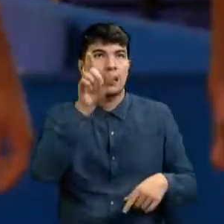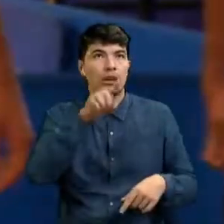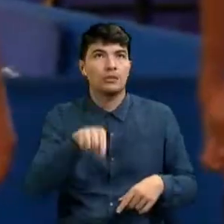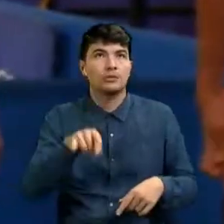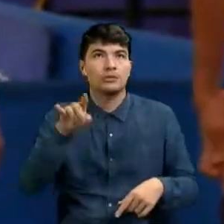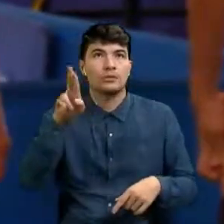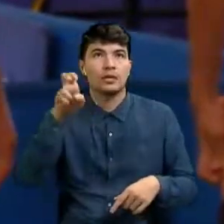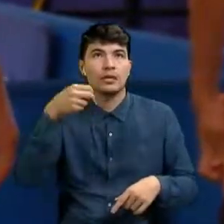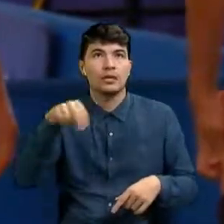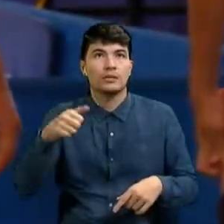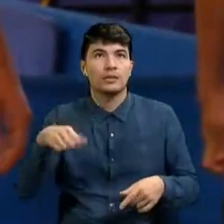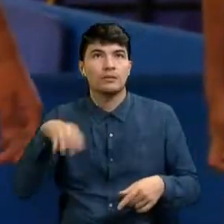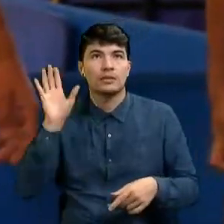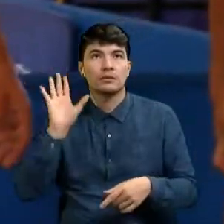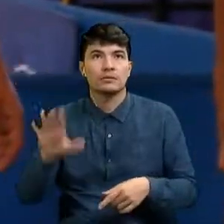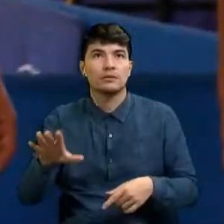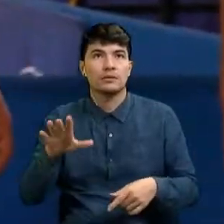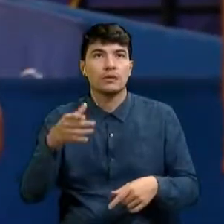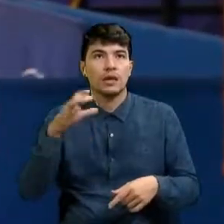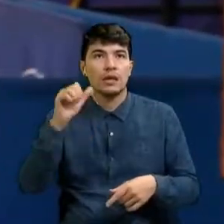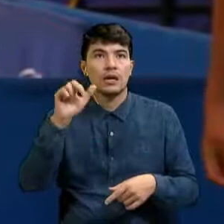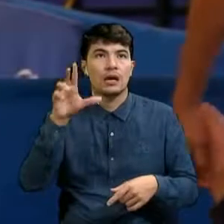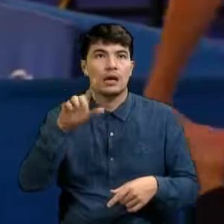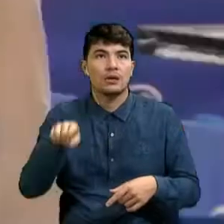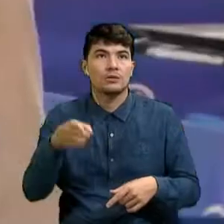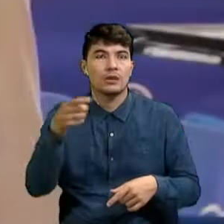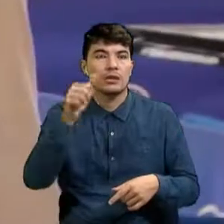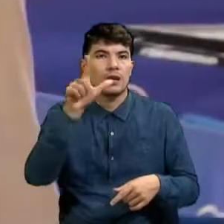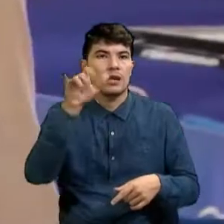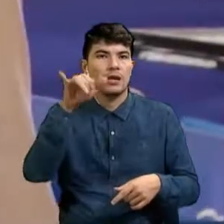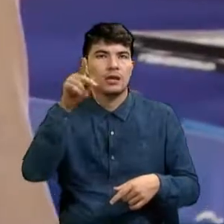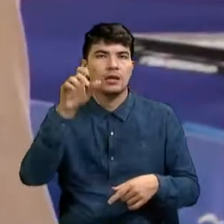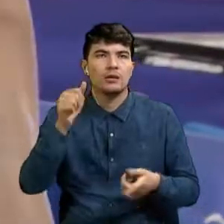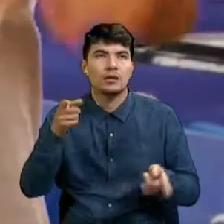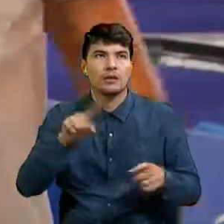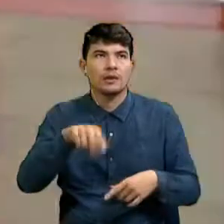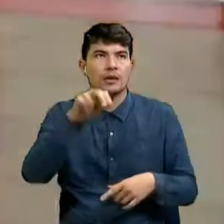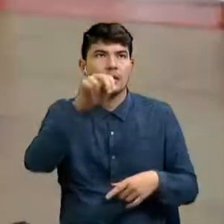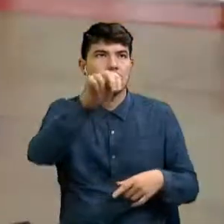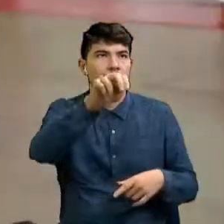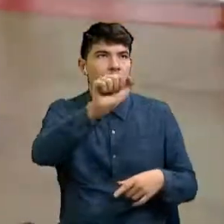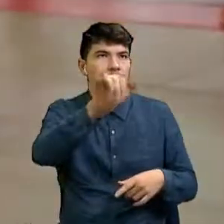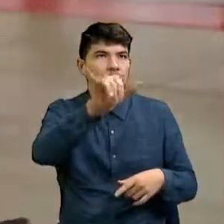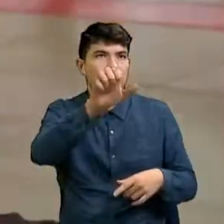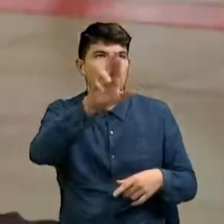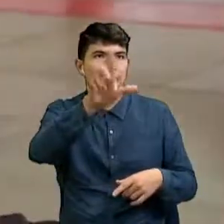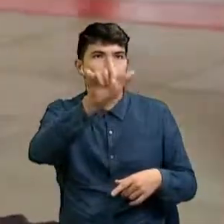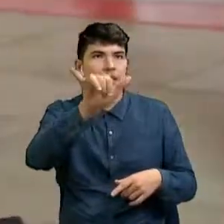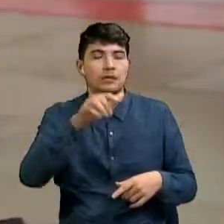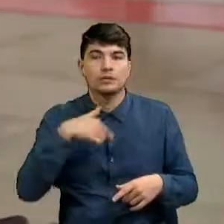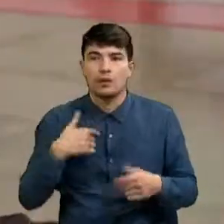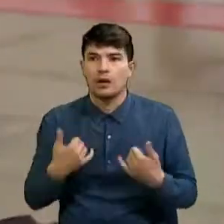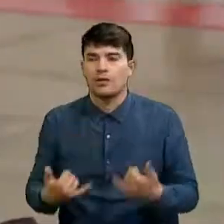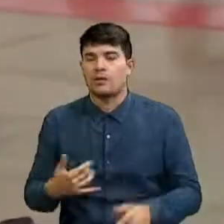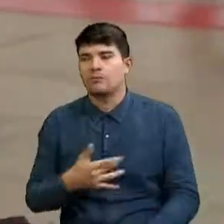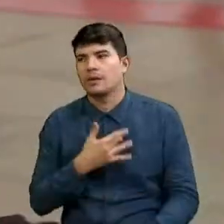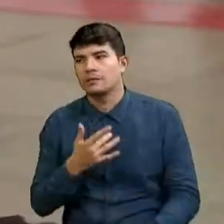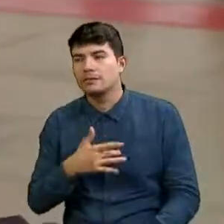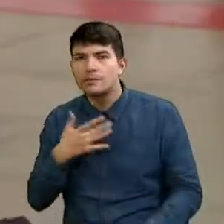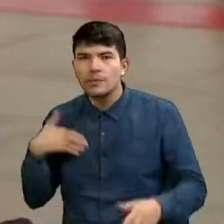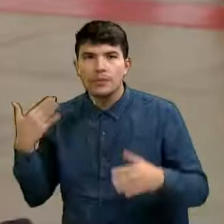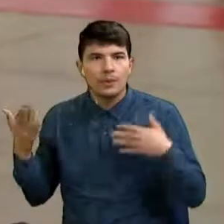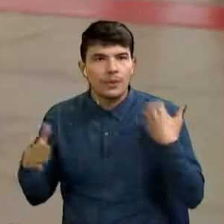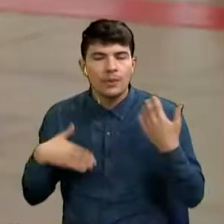fueron para maryuri ureña carlos galindo andrea quintero y nadie flipas hoy pues me siento muy contenta de haber